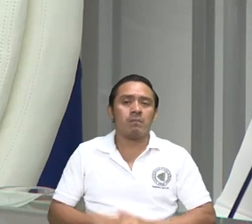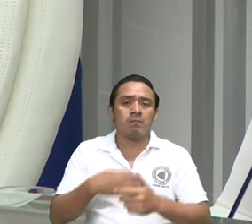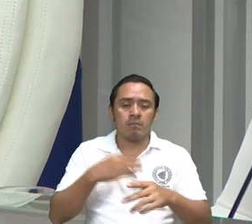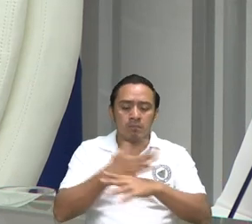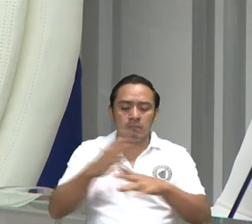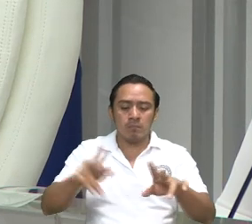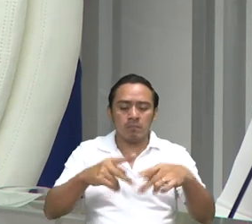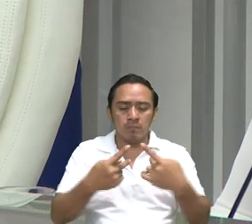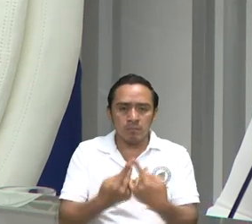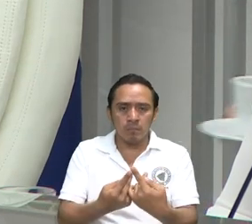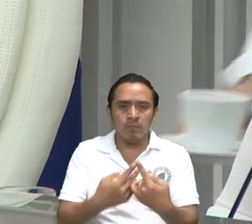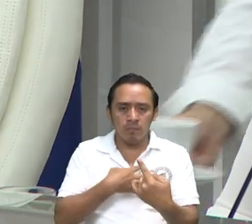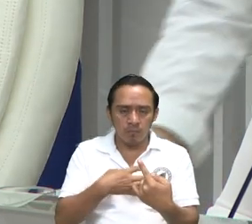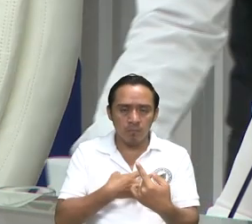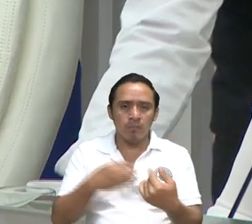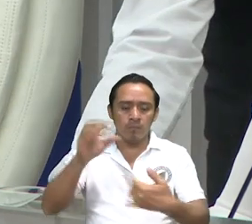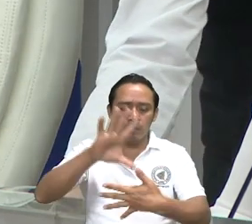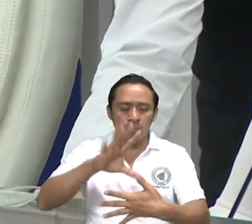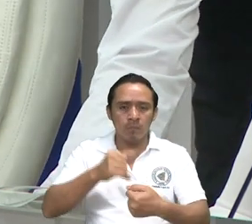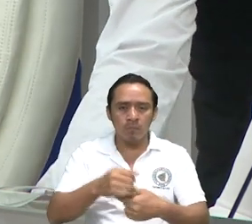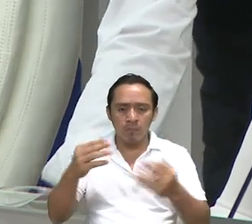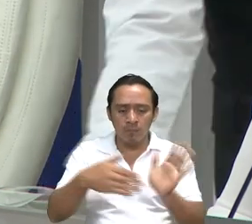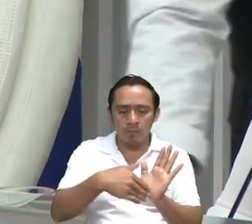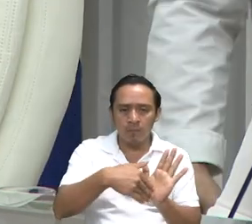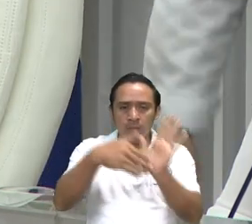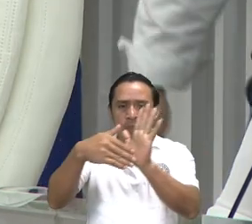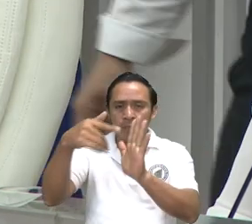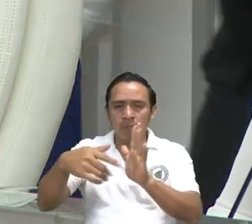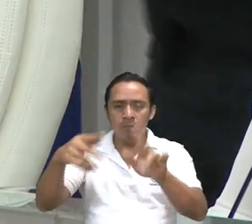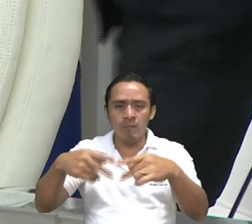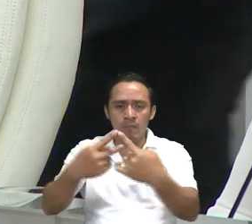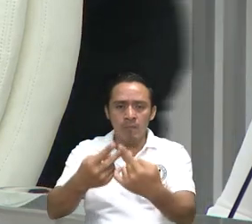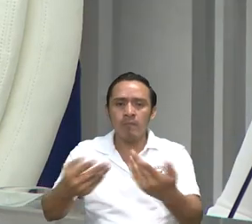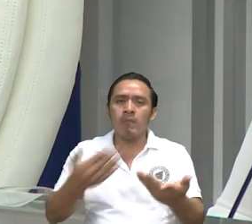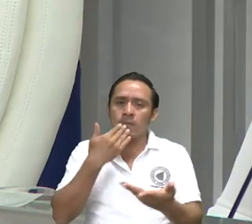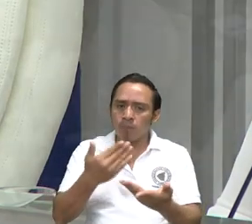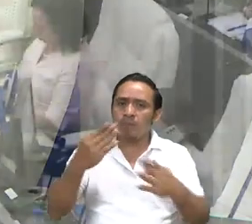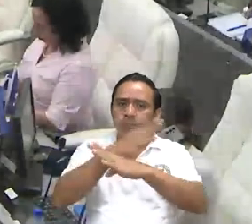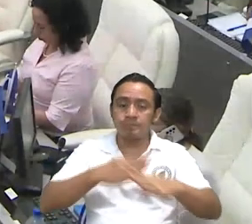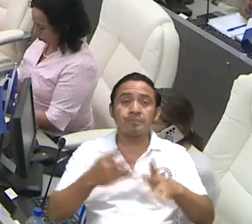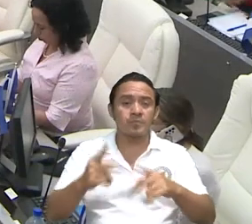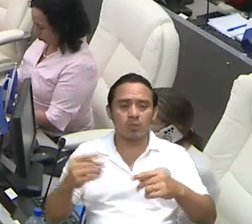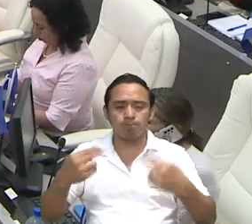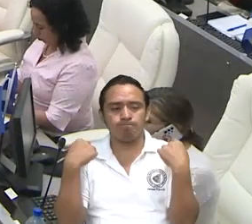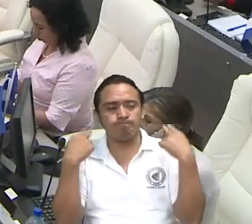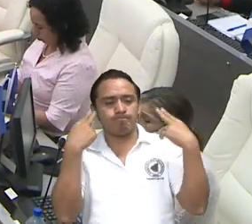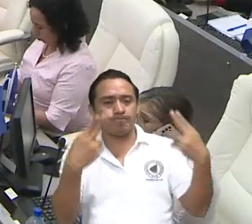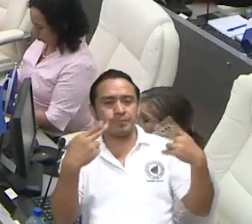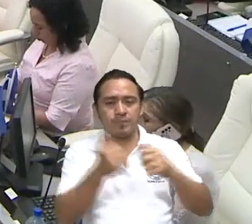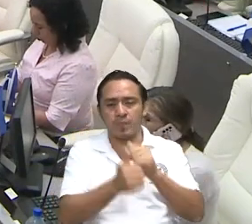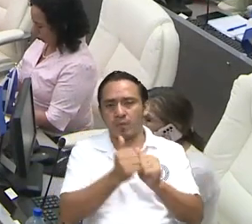pueblos nuestroamericanos, exaltándolos como pueblos pacíficos, pero aguerridos frente a